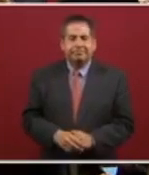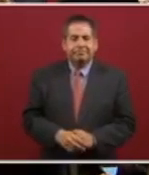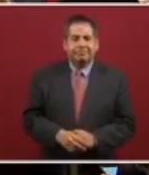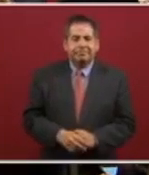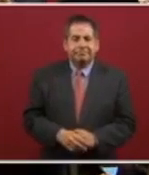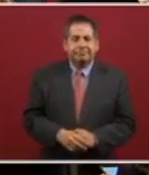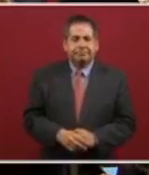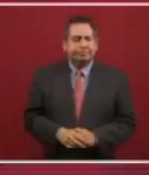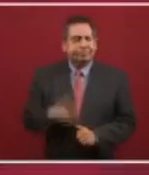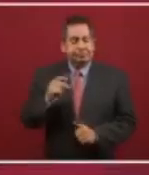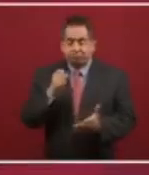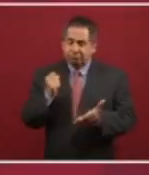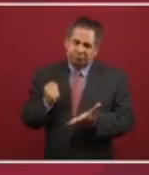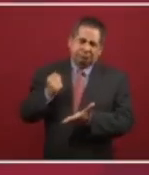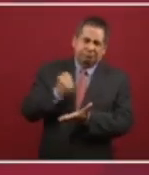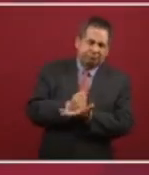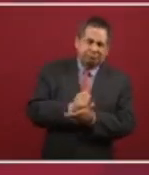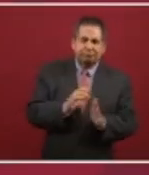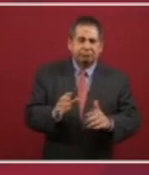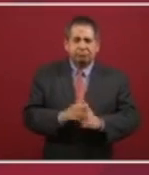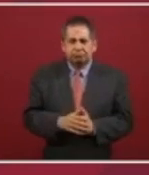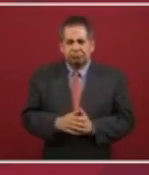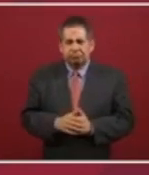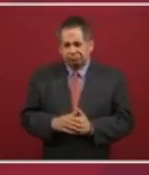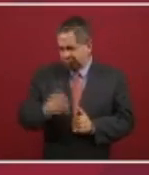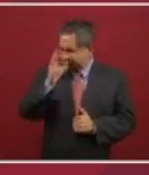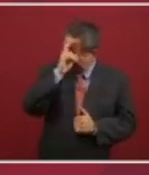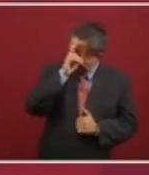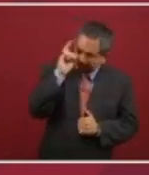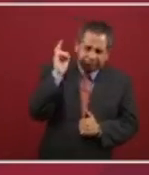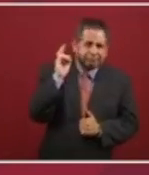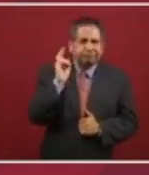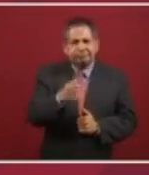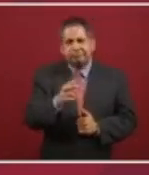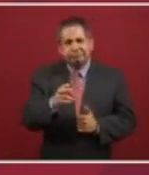No imponer, prohibido imponer,